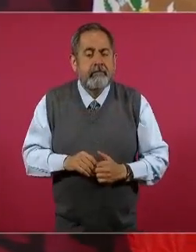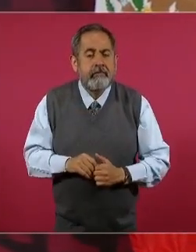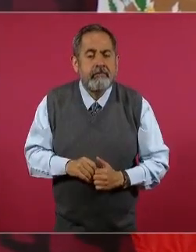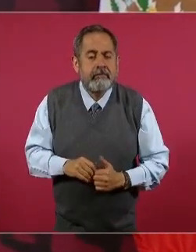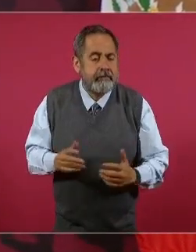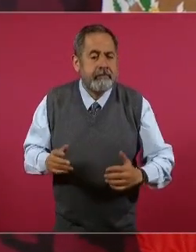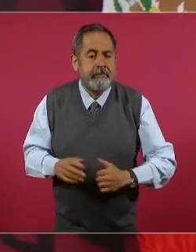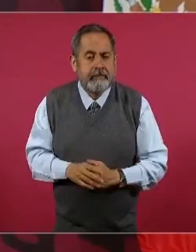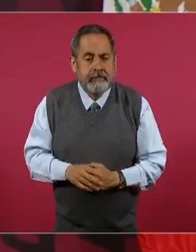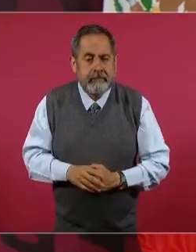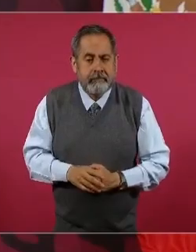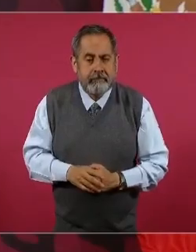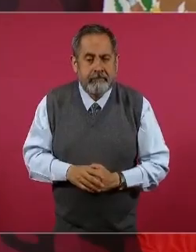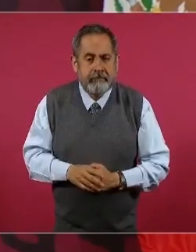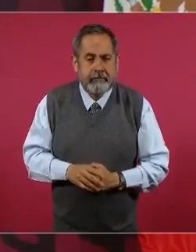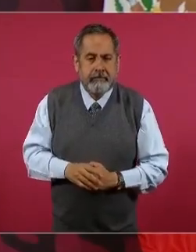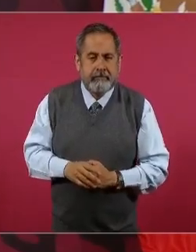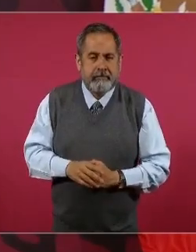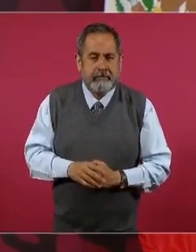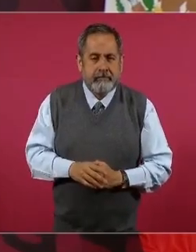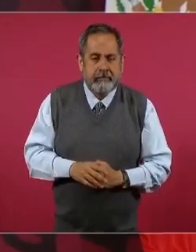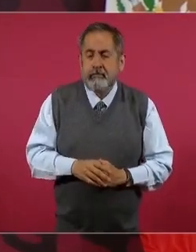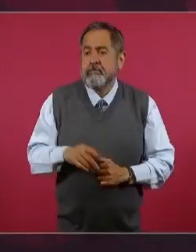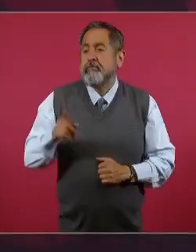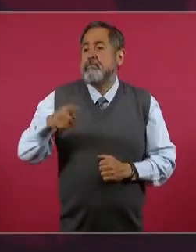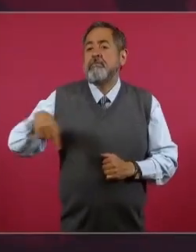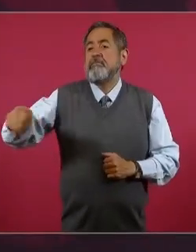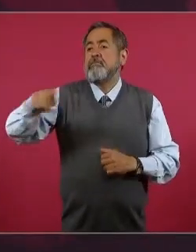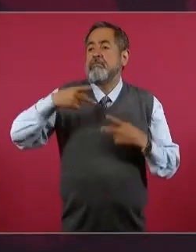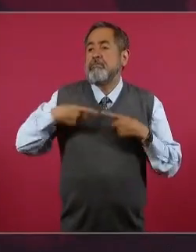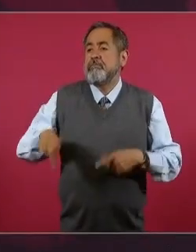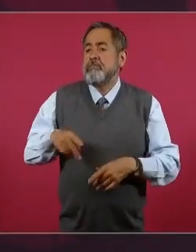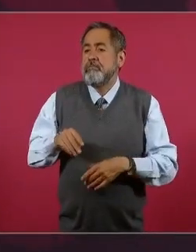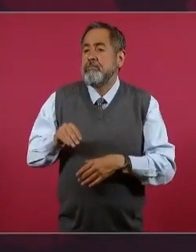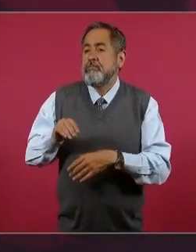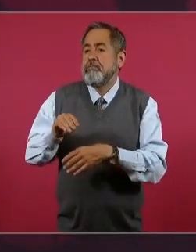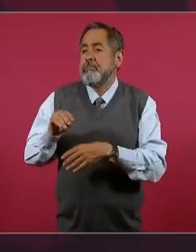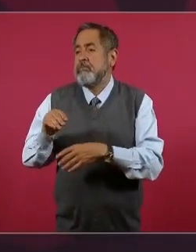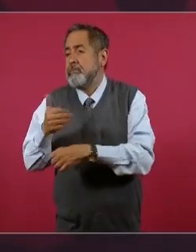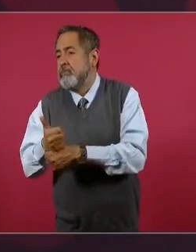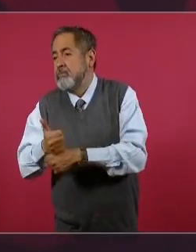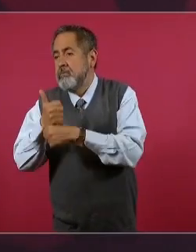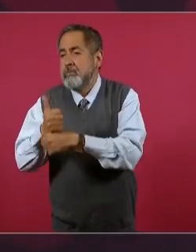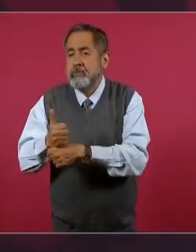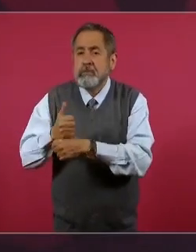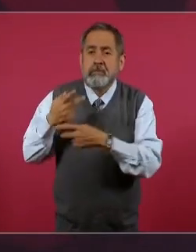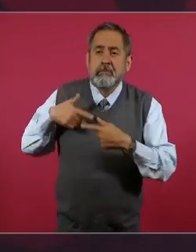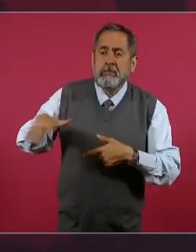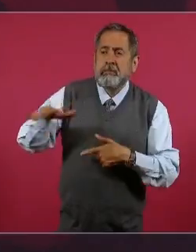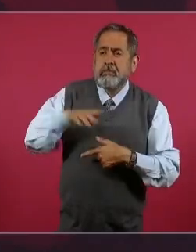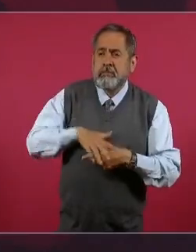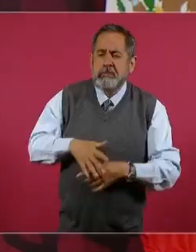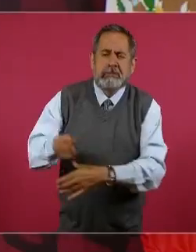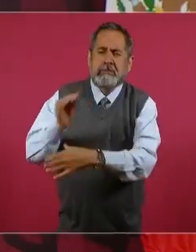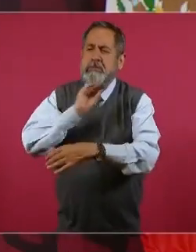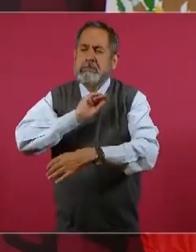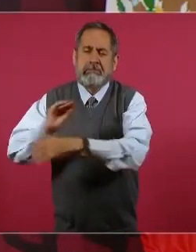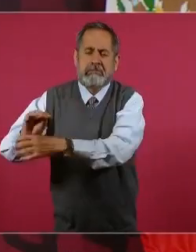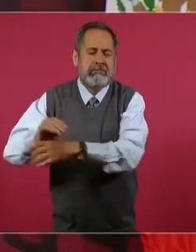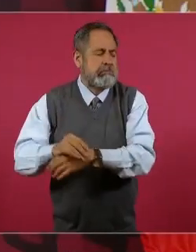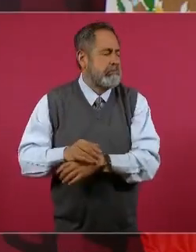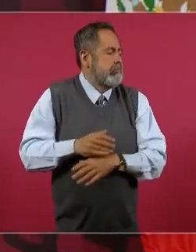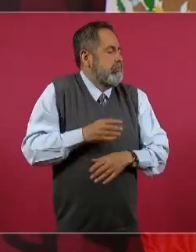naturalmente dar la espalda a los dolores de la humanidad y